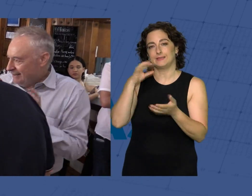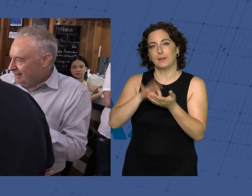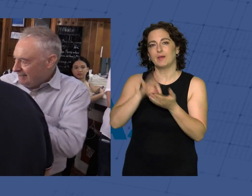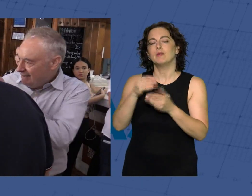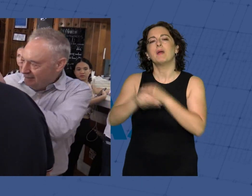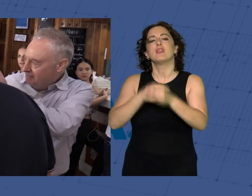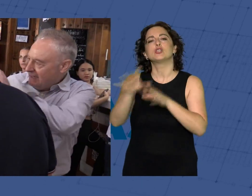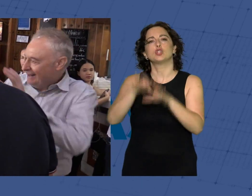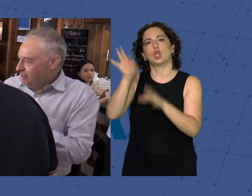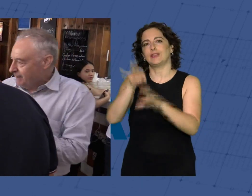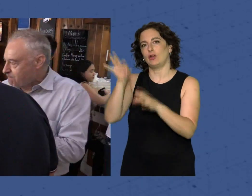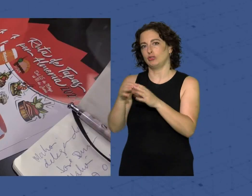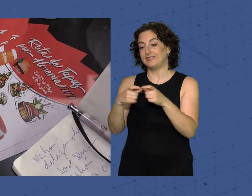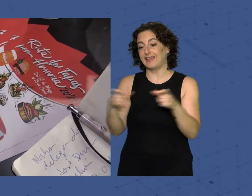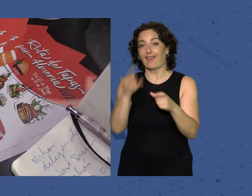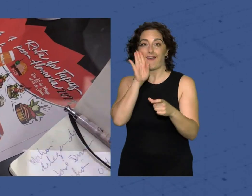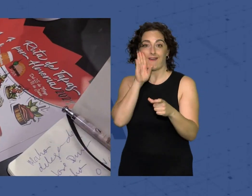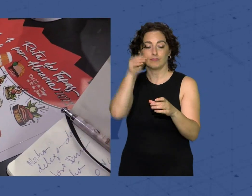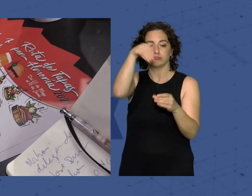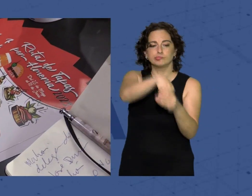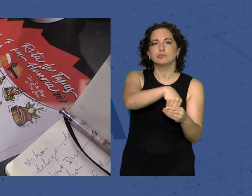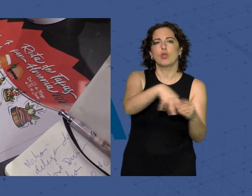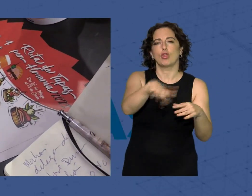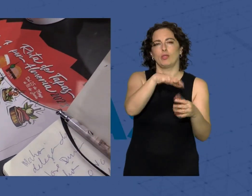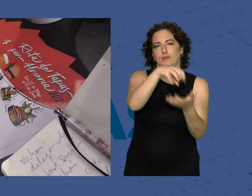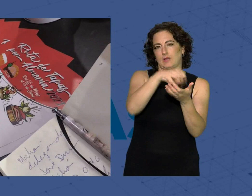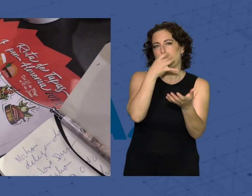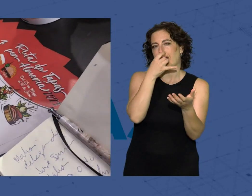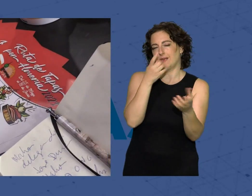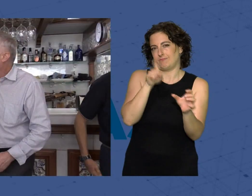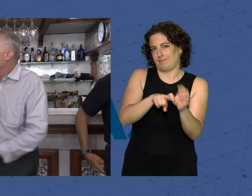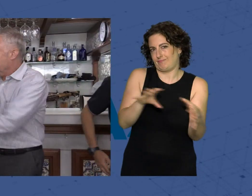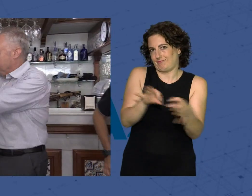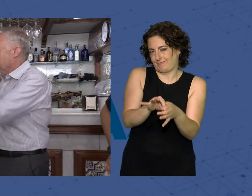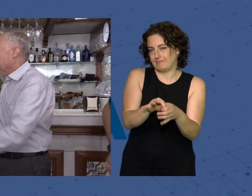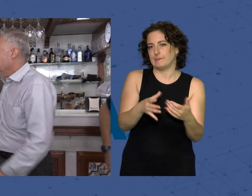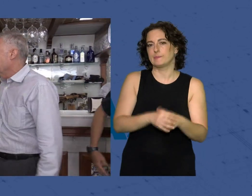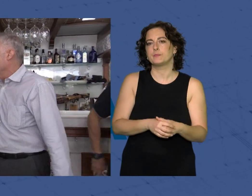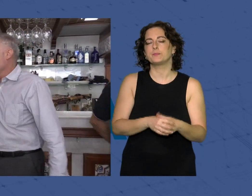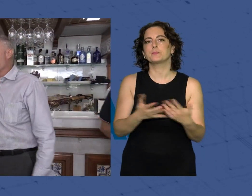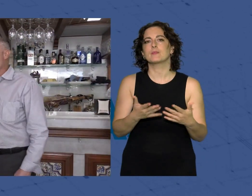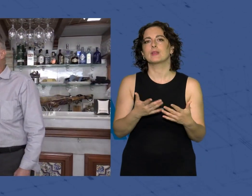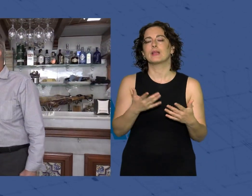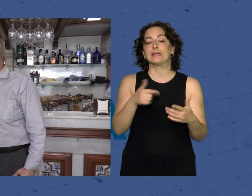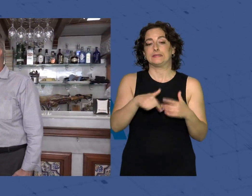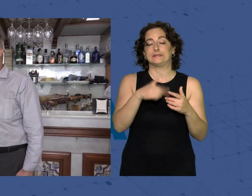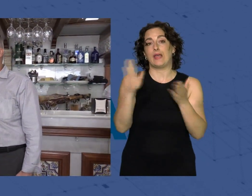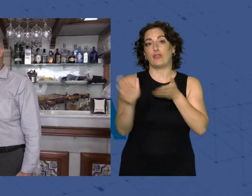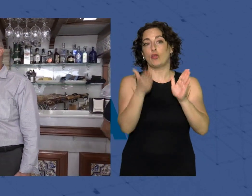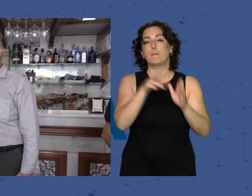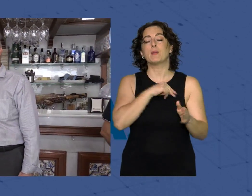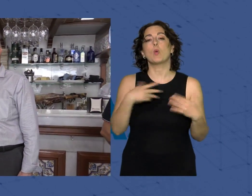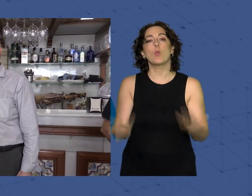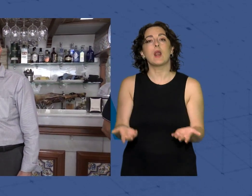sorteo con todos los tickets que se depositen en los establecimientos adheridos a la iniciativa esta edición los premios